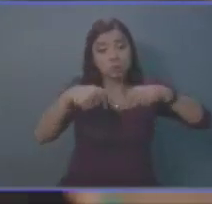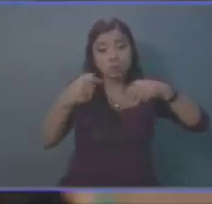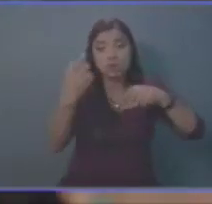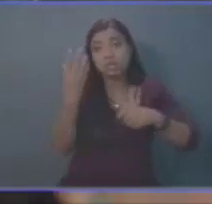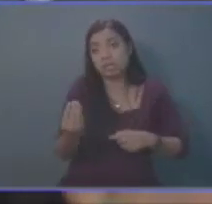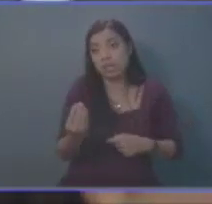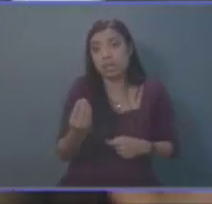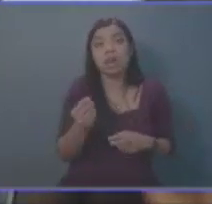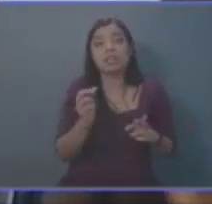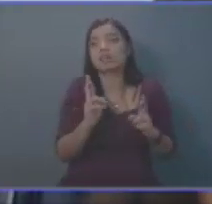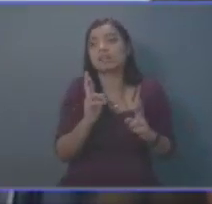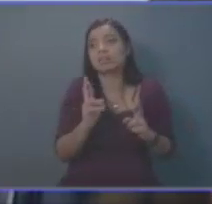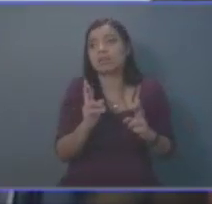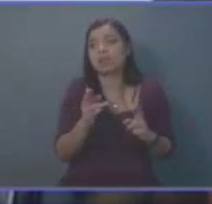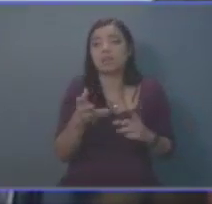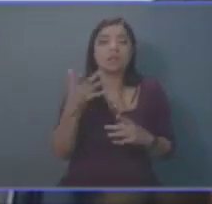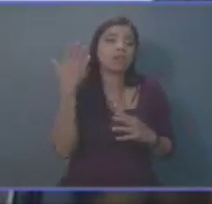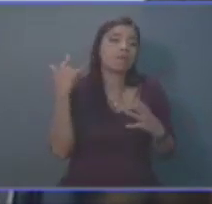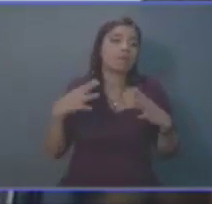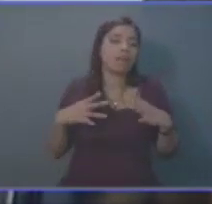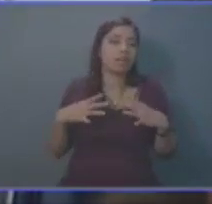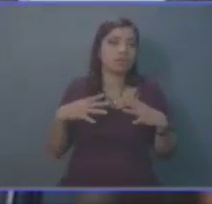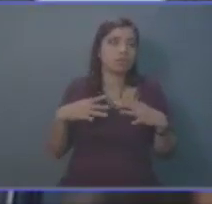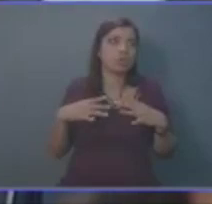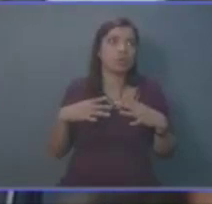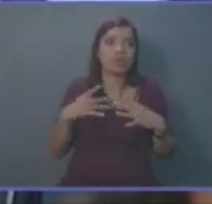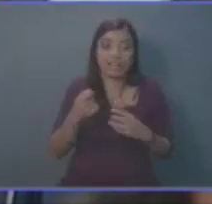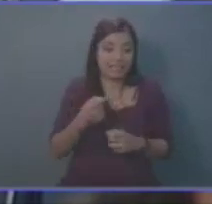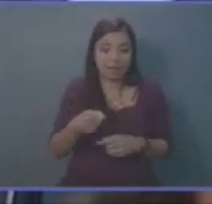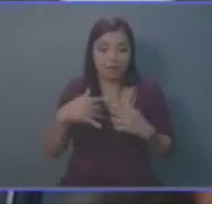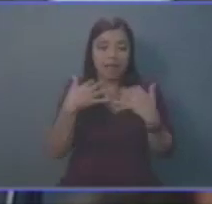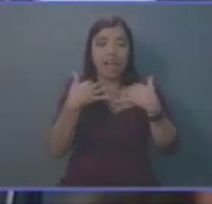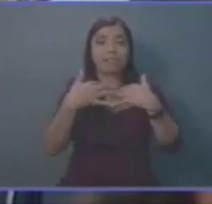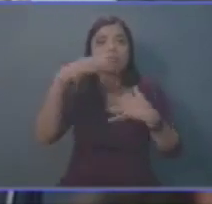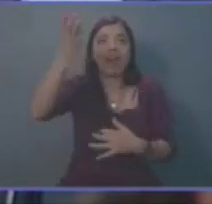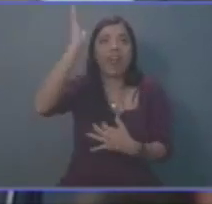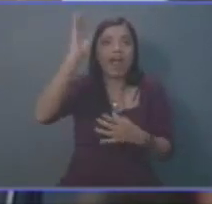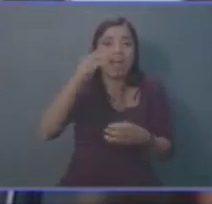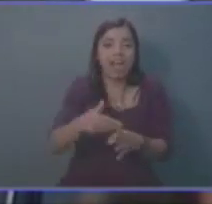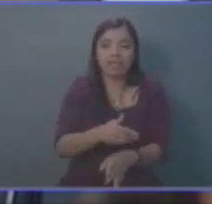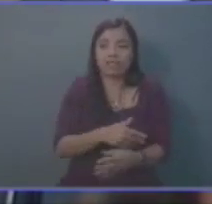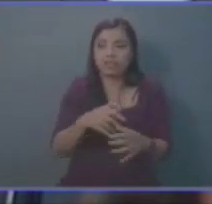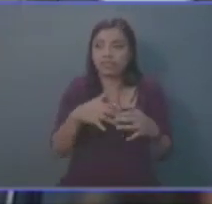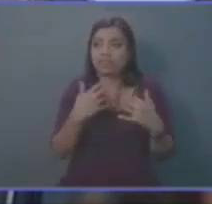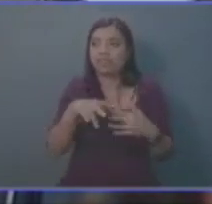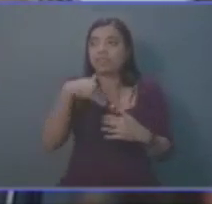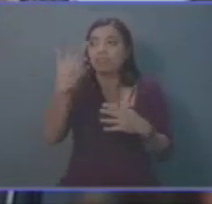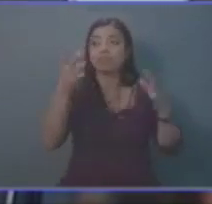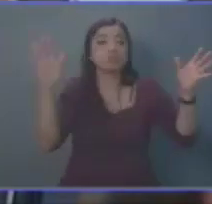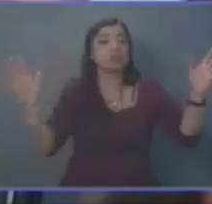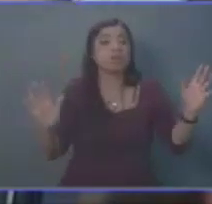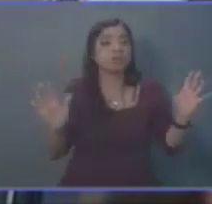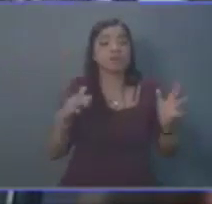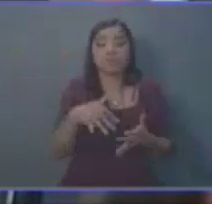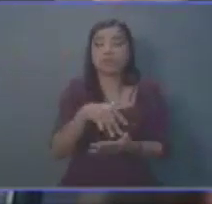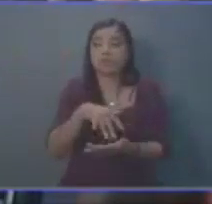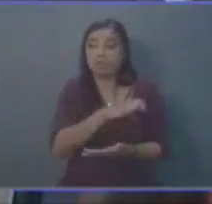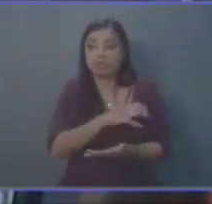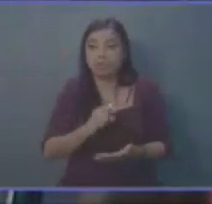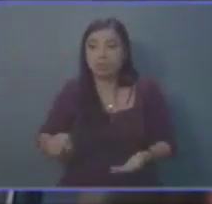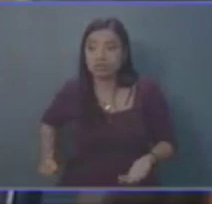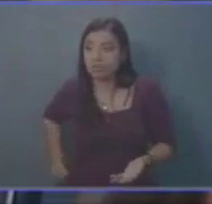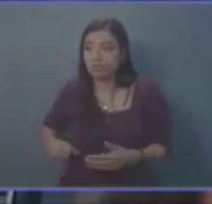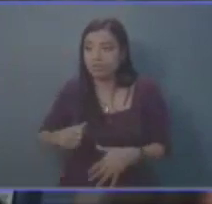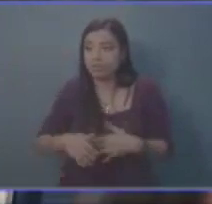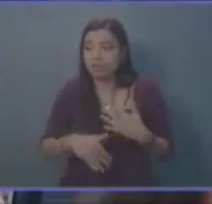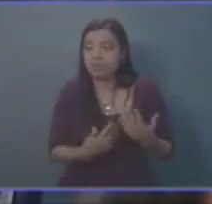esperan se olvide durante la vacación, porque casualmente la plenaria es la última de la vacación, y ahí el pueblo salvadoreño, como todo se nos olvida, eso es lo